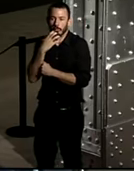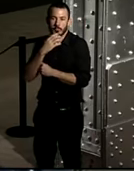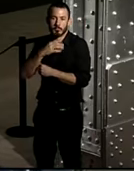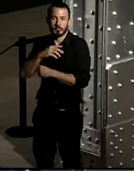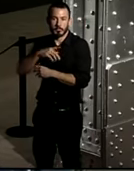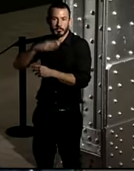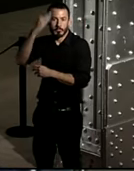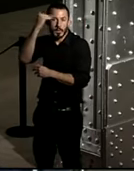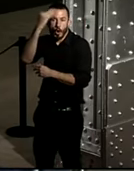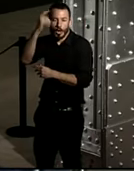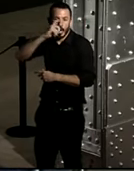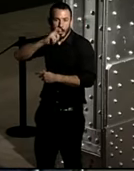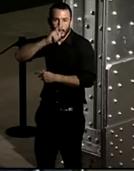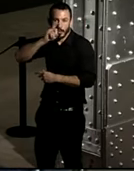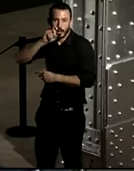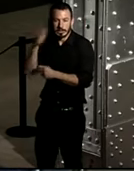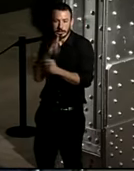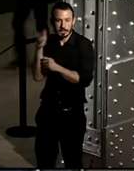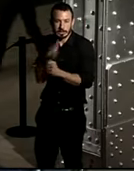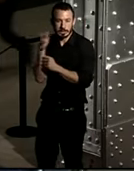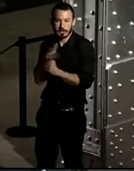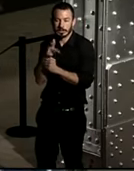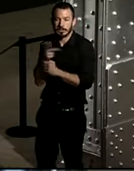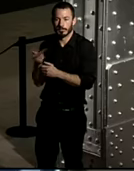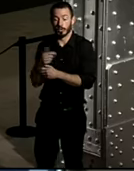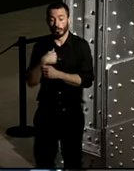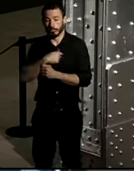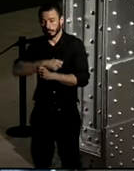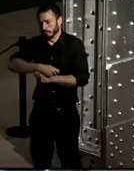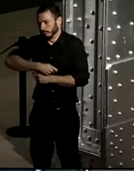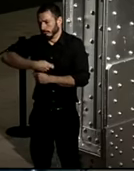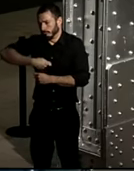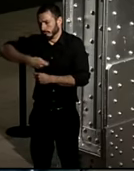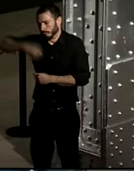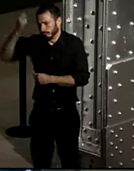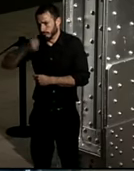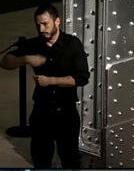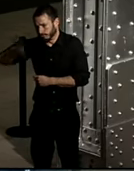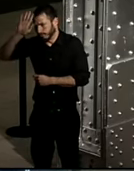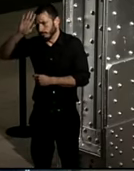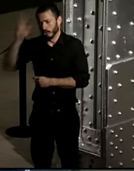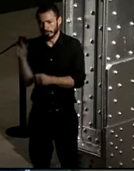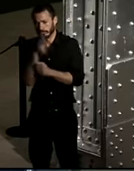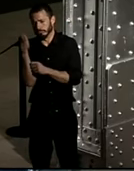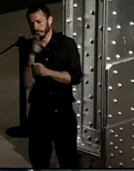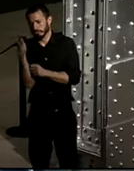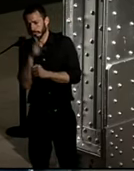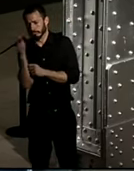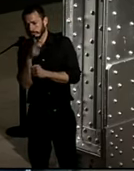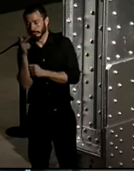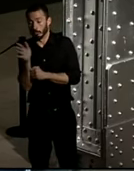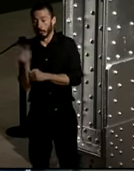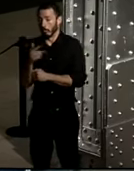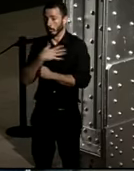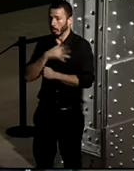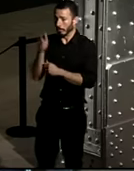tío, tengo muchísimo, porque hago mucha toma. ¿Enrique? A mí no me gusta repetir mucho, 2, 3 tomas, si la primera es